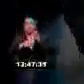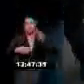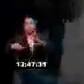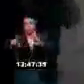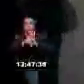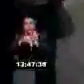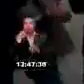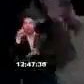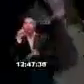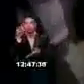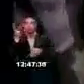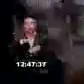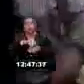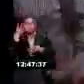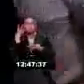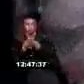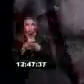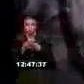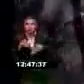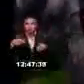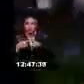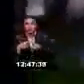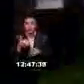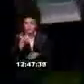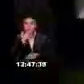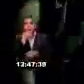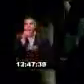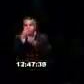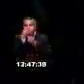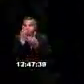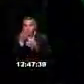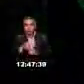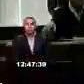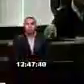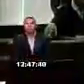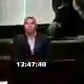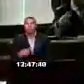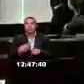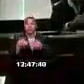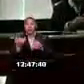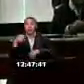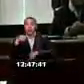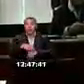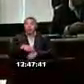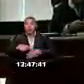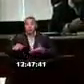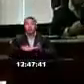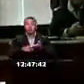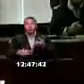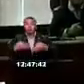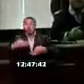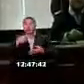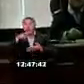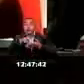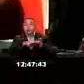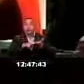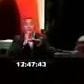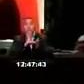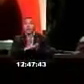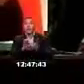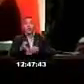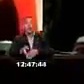penal que habla sobre la detención por el delito de perjurio sin embargo en estos momentos en la audiencia se ha leído la versión